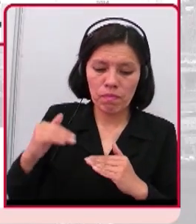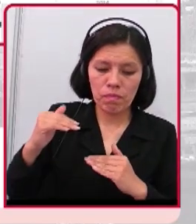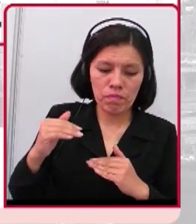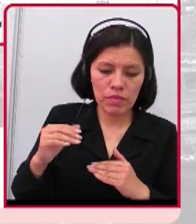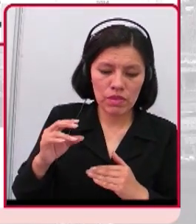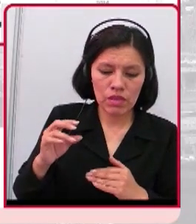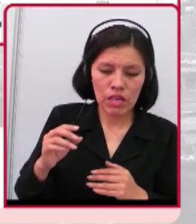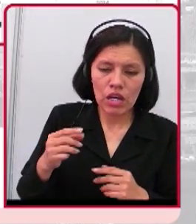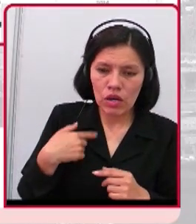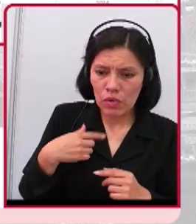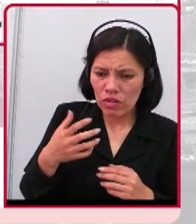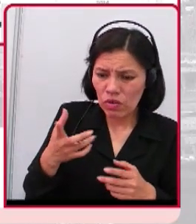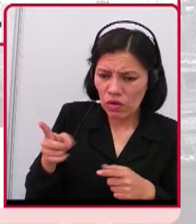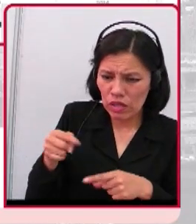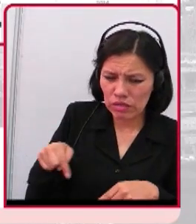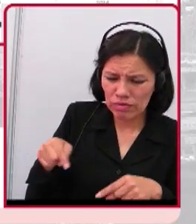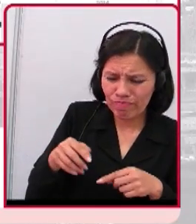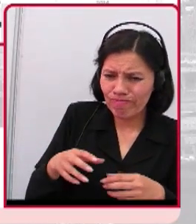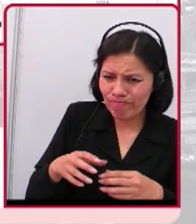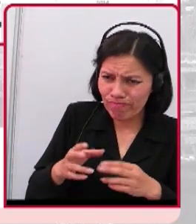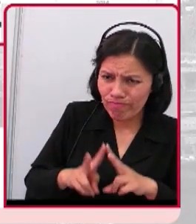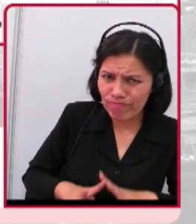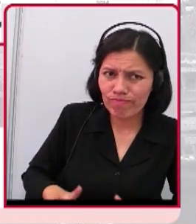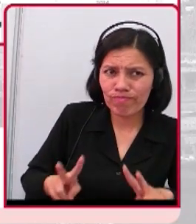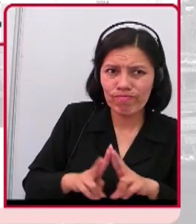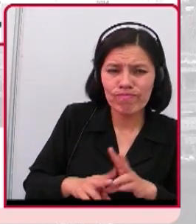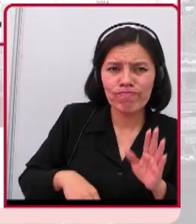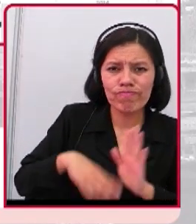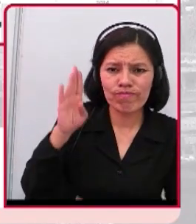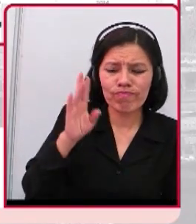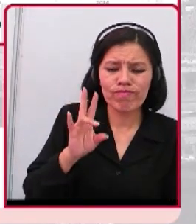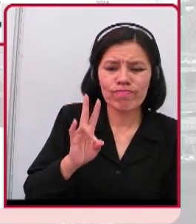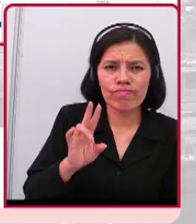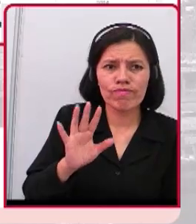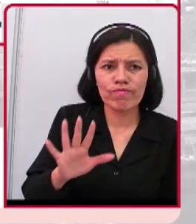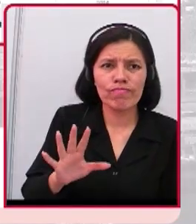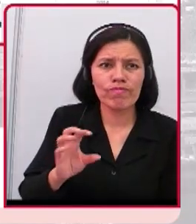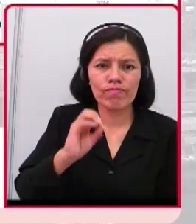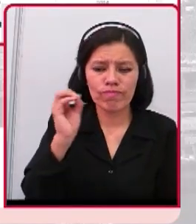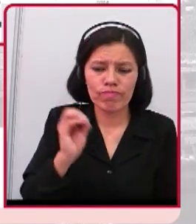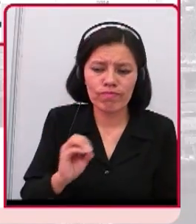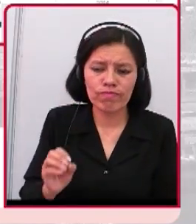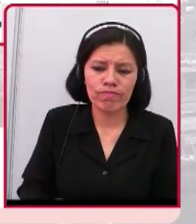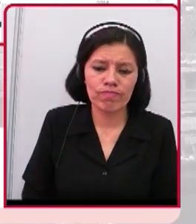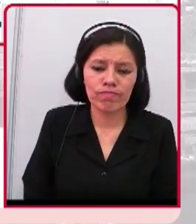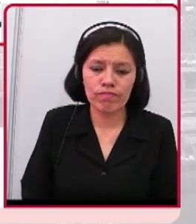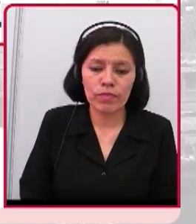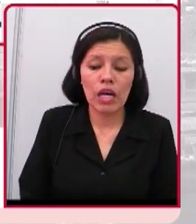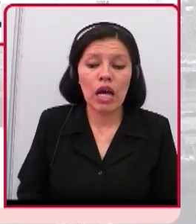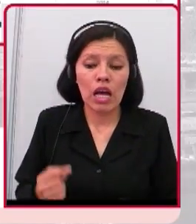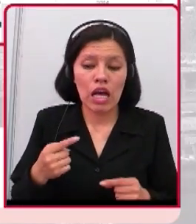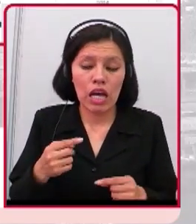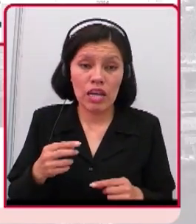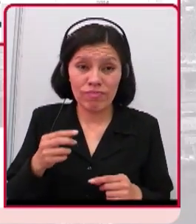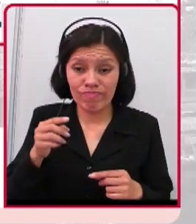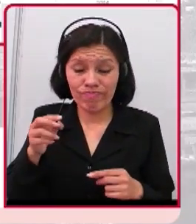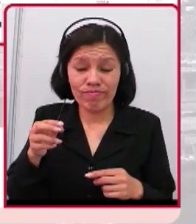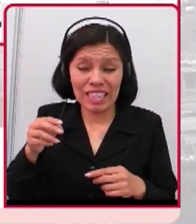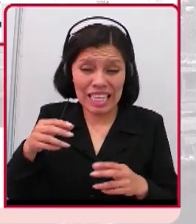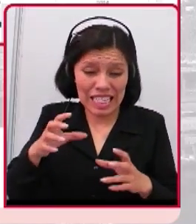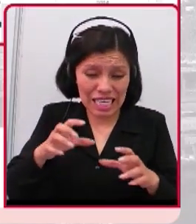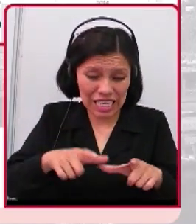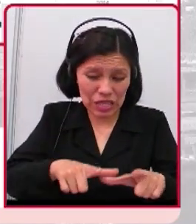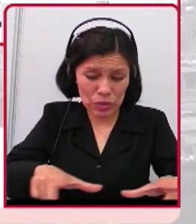75%. Adicional a esto, les pedimos apoyo al área de Relaves para que nos ayuden también a evaluar, ¿no?, cómo es que